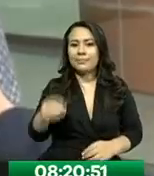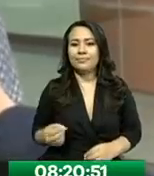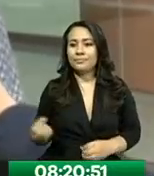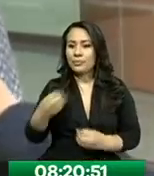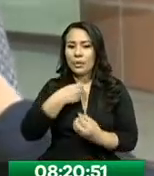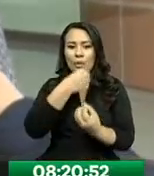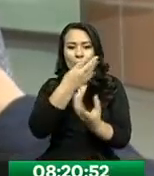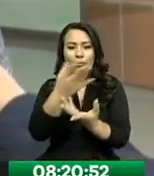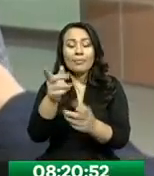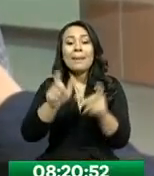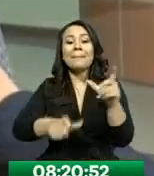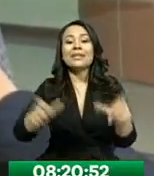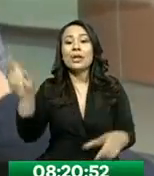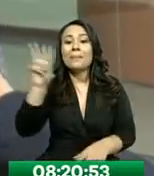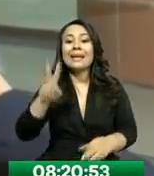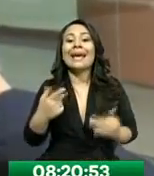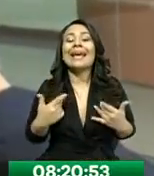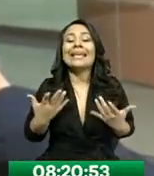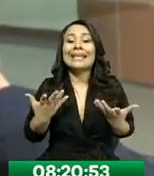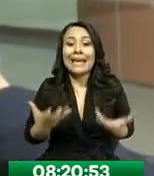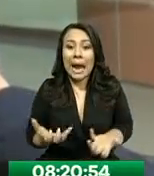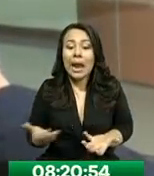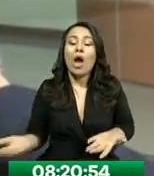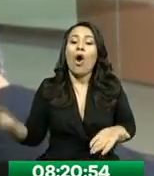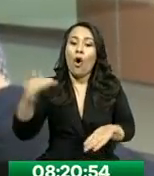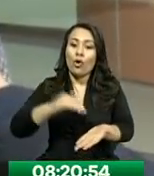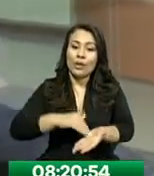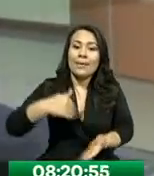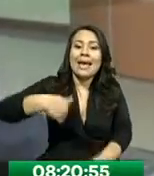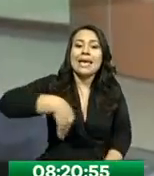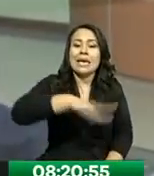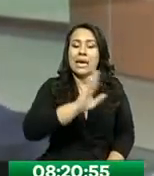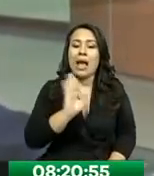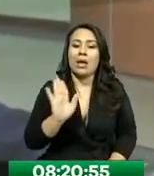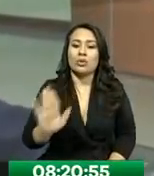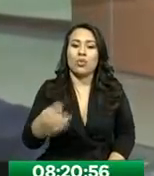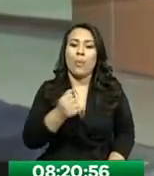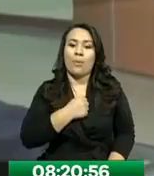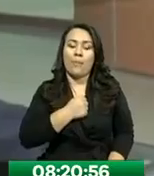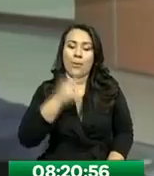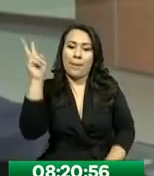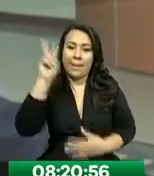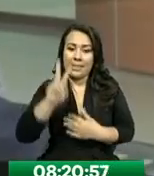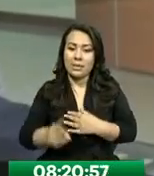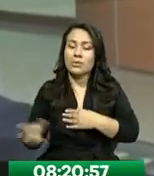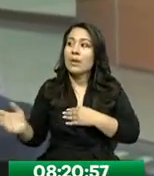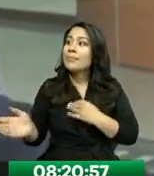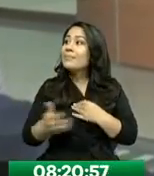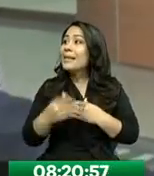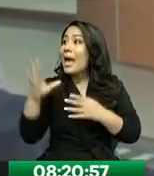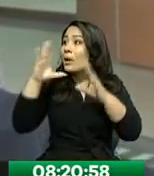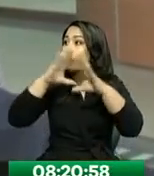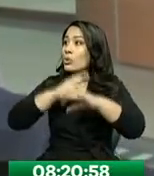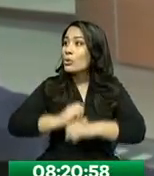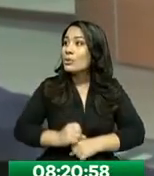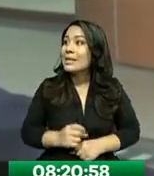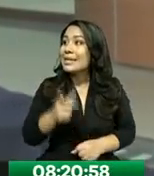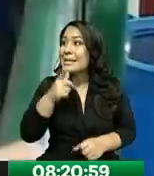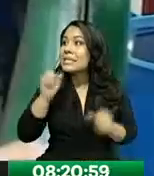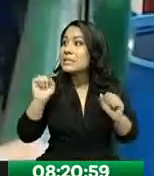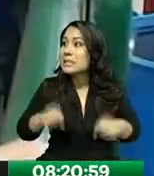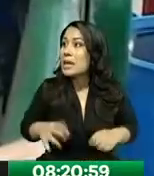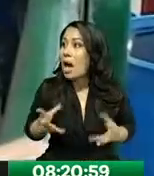los ciudadanos venezolanos que quieran acogerse a este beneficio, que lo podían hacer, y en horas de la noche confirmamos a las personas que sí deseaban